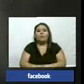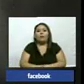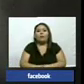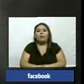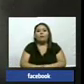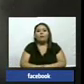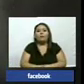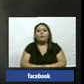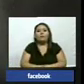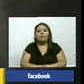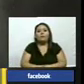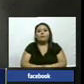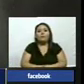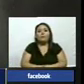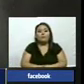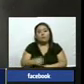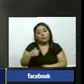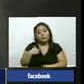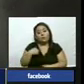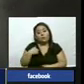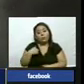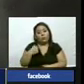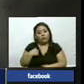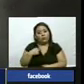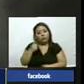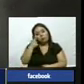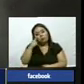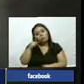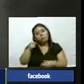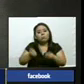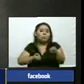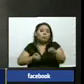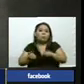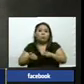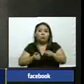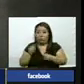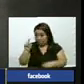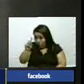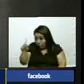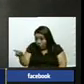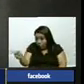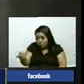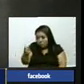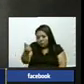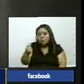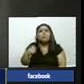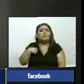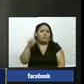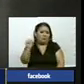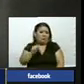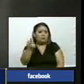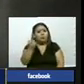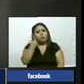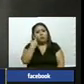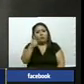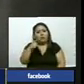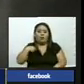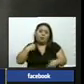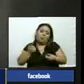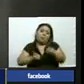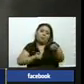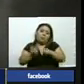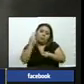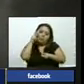Cuando yo vine. ¿Cuándo tú viniste? Sí. años pasamos. Sí, sí, yo venía incorporándome a